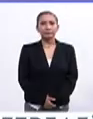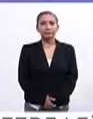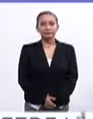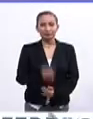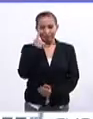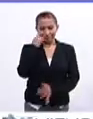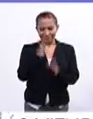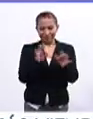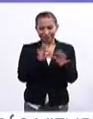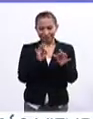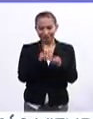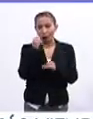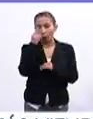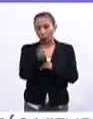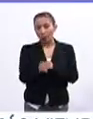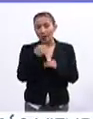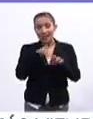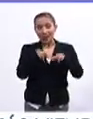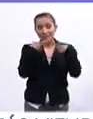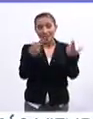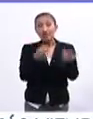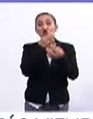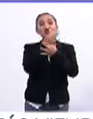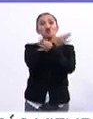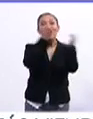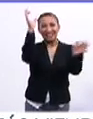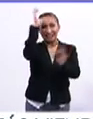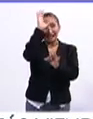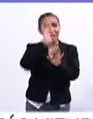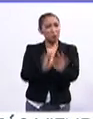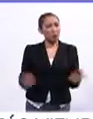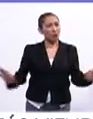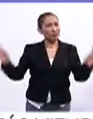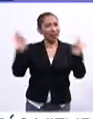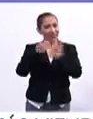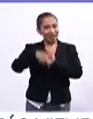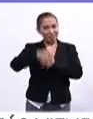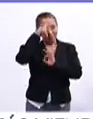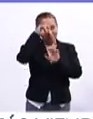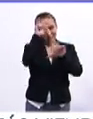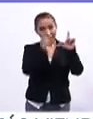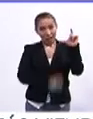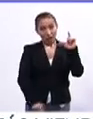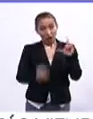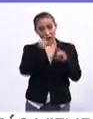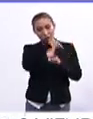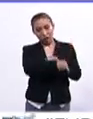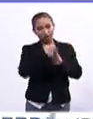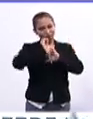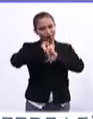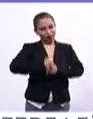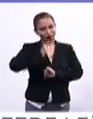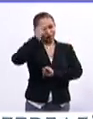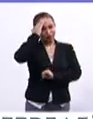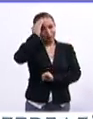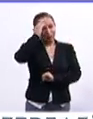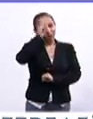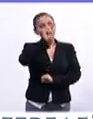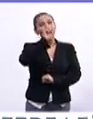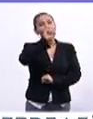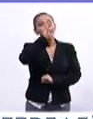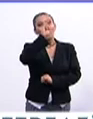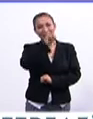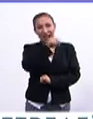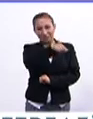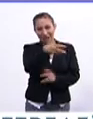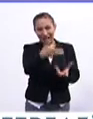Y déjenme comentarles que una de las publicaciones de divulgación científica más importantes en el país que edita nuestra máxima casa de estudios, la UNAM, la